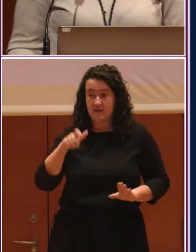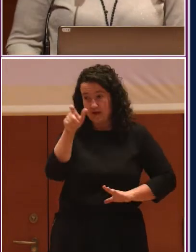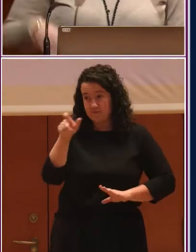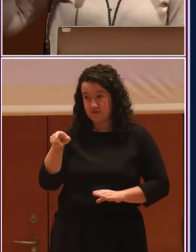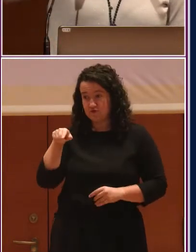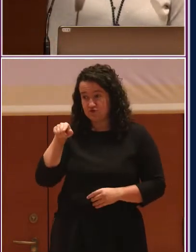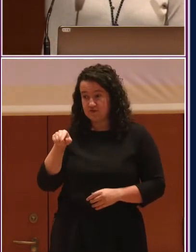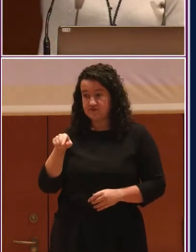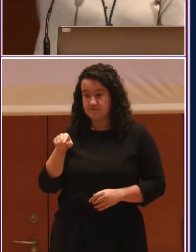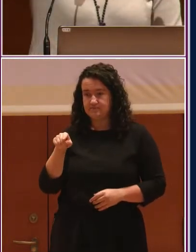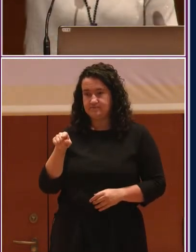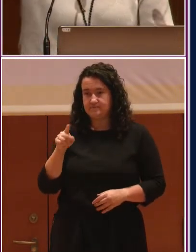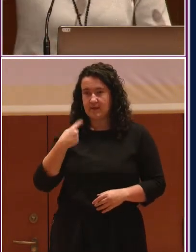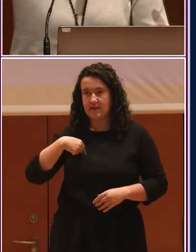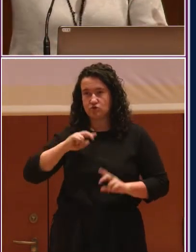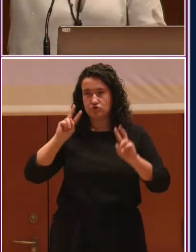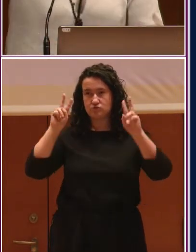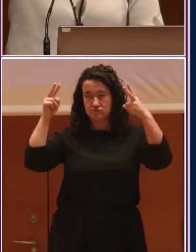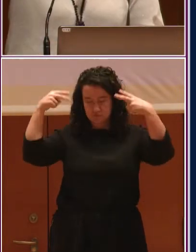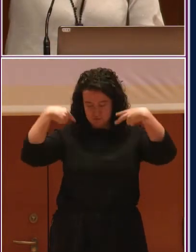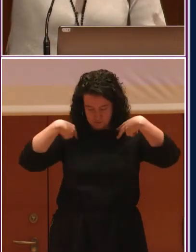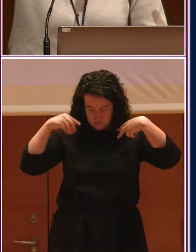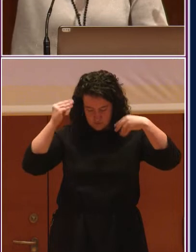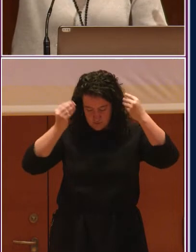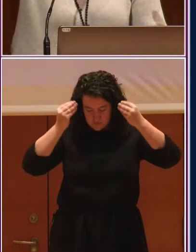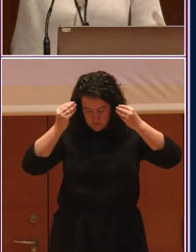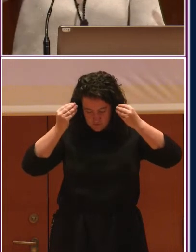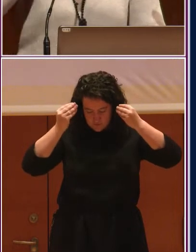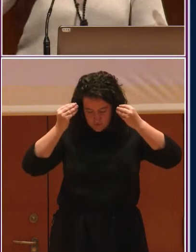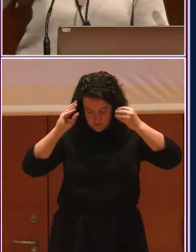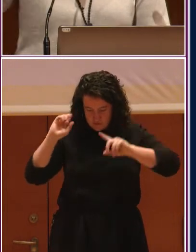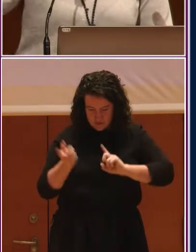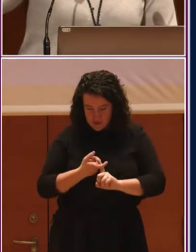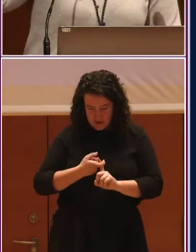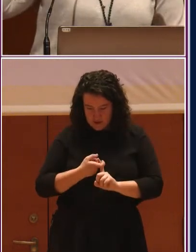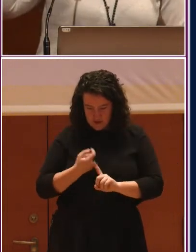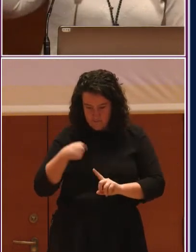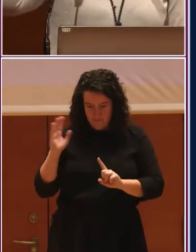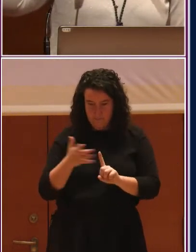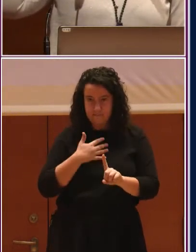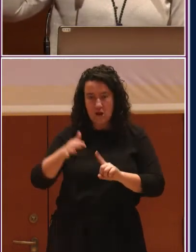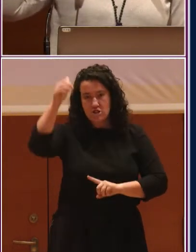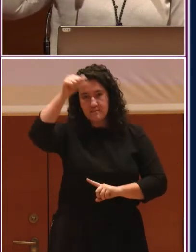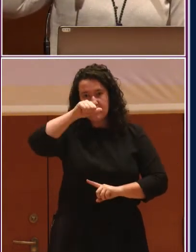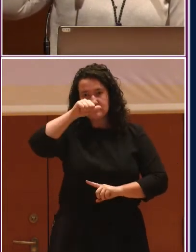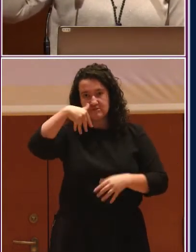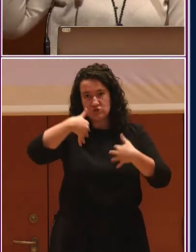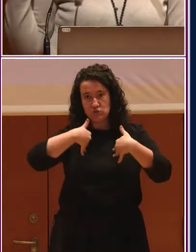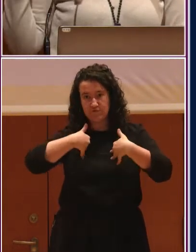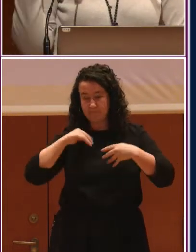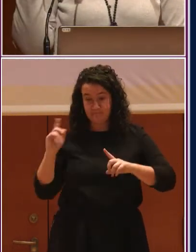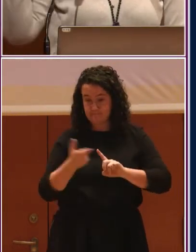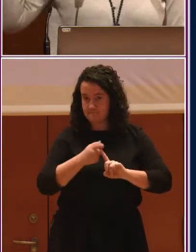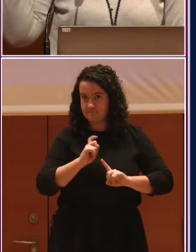en nuestra institución se atiende a muchísima gente por distintos motivos en migración etcétera pues bien